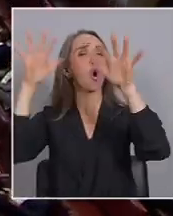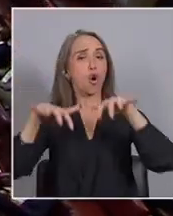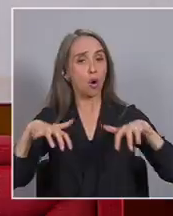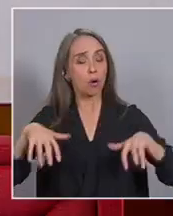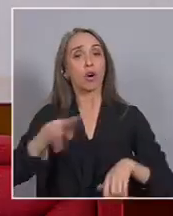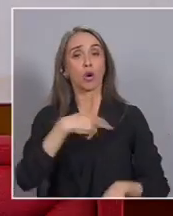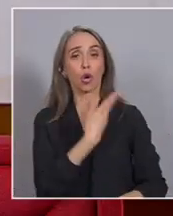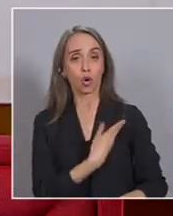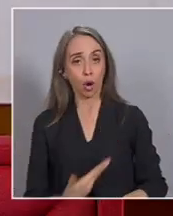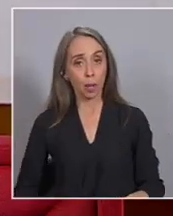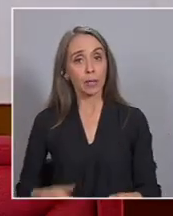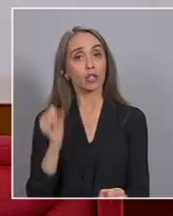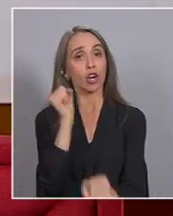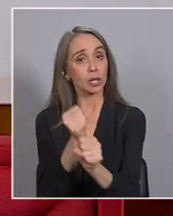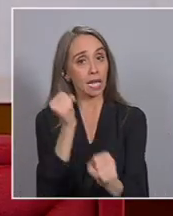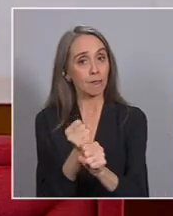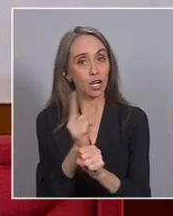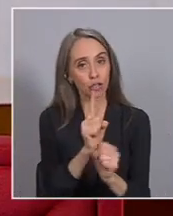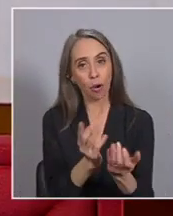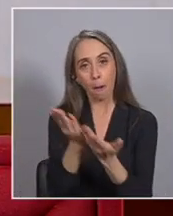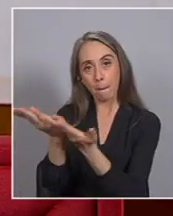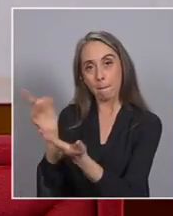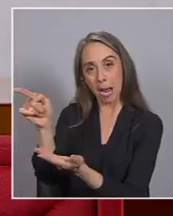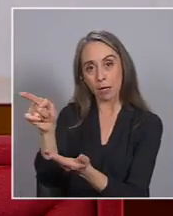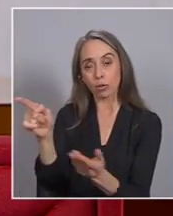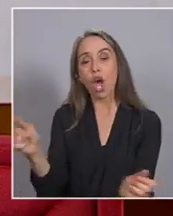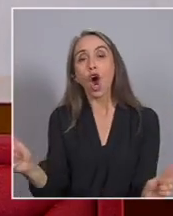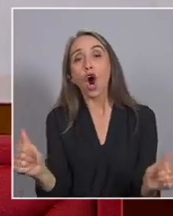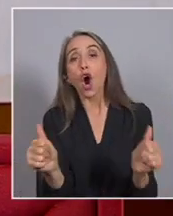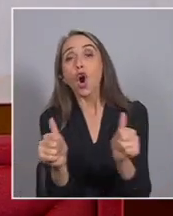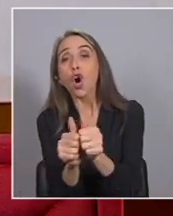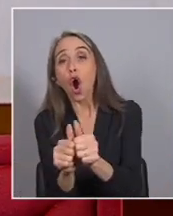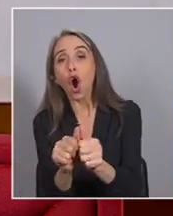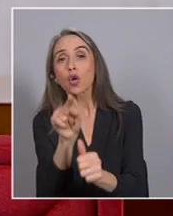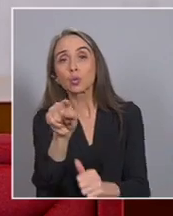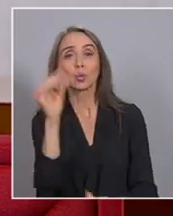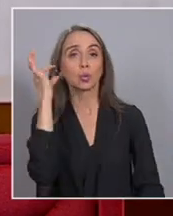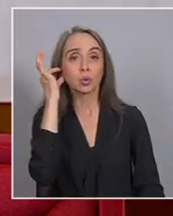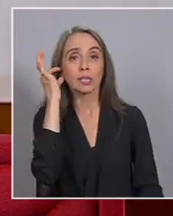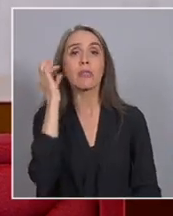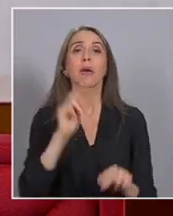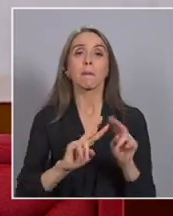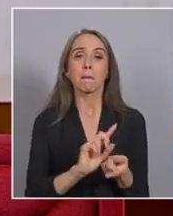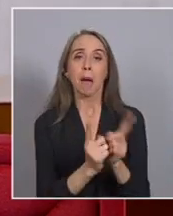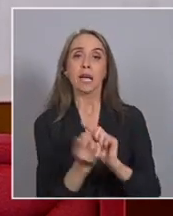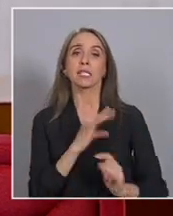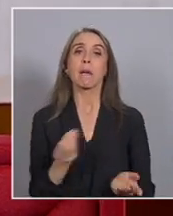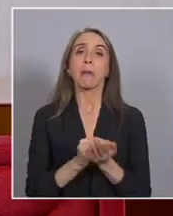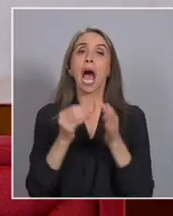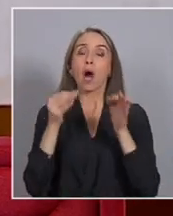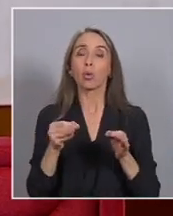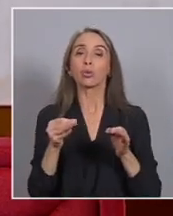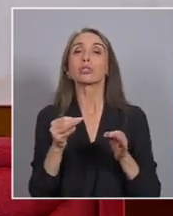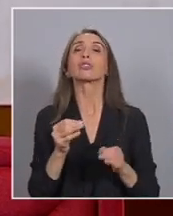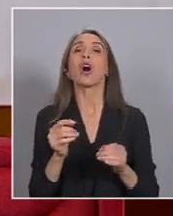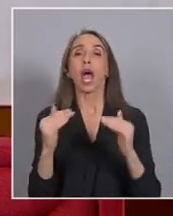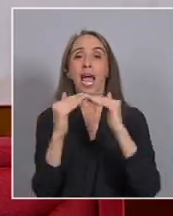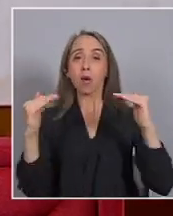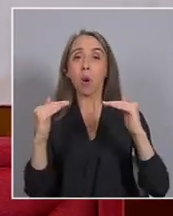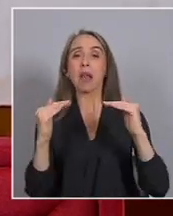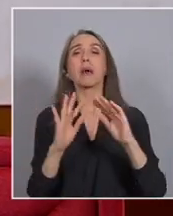trabajando, no para ustedes, con ustedes, para construir un Chile más justo en donde la igualdad sea una frase y no una